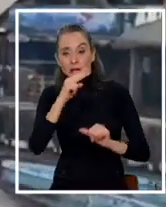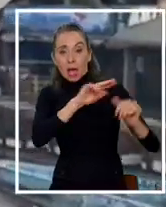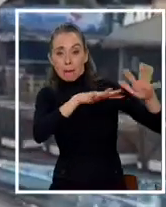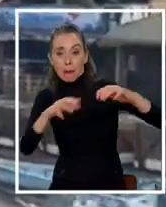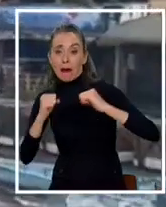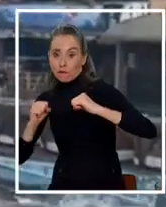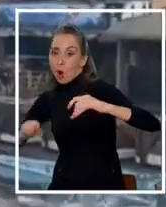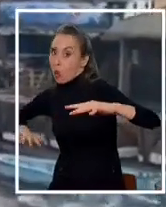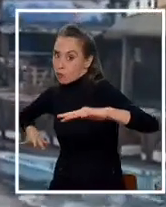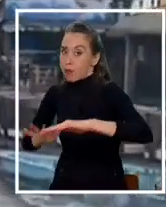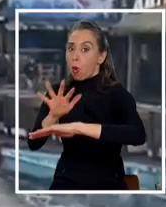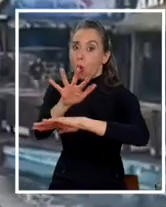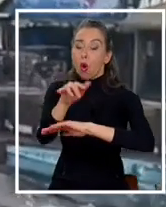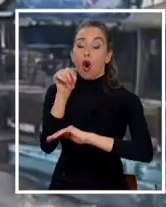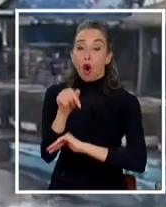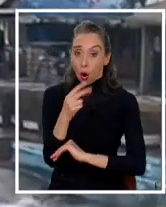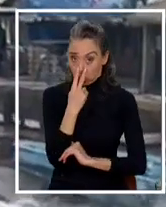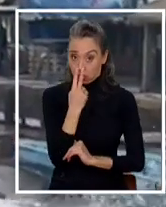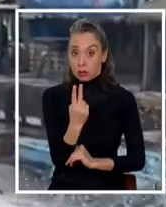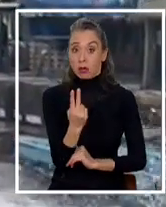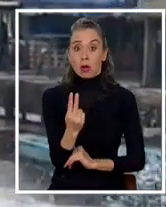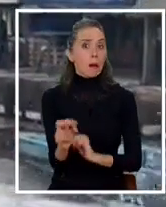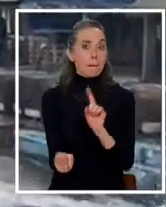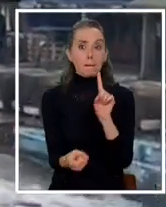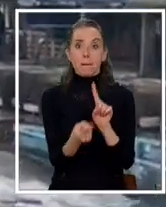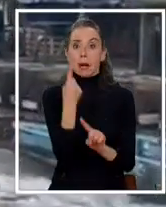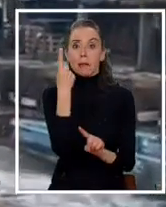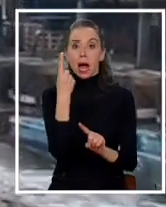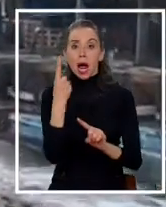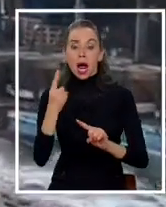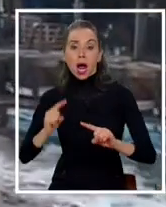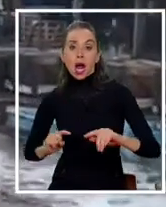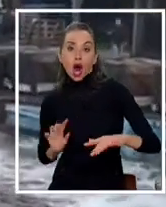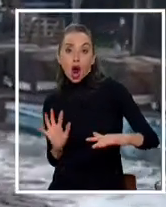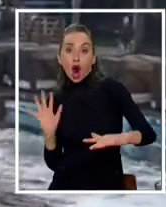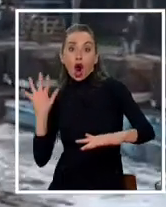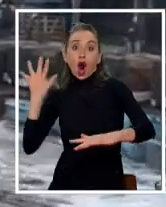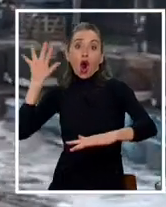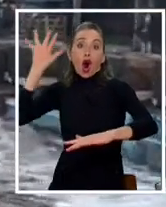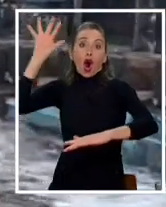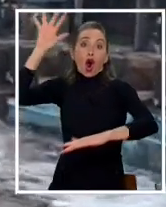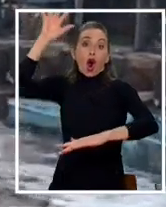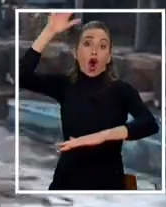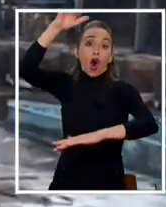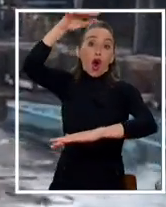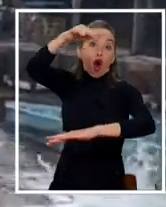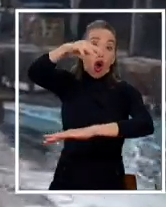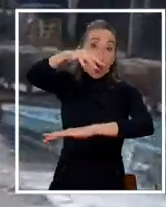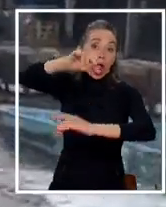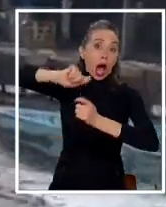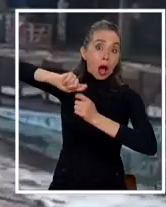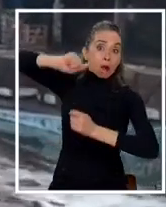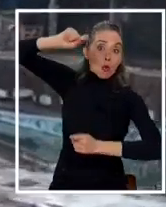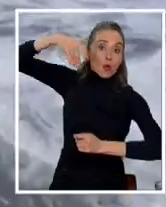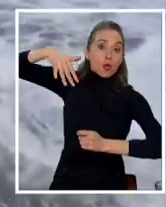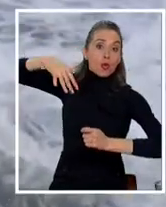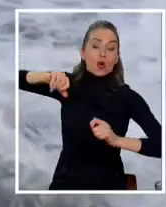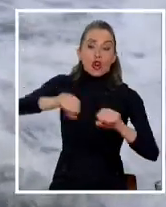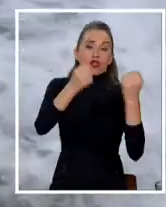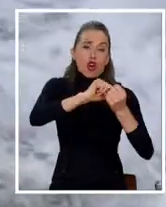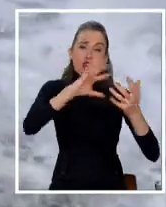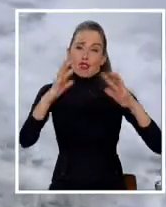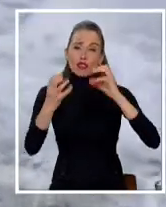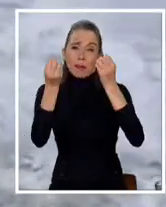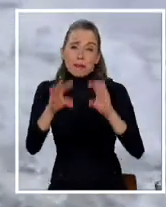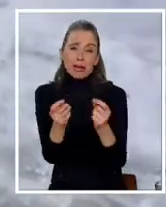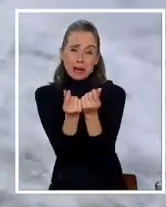mar, pero hoy día creo que es el primer día que veo olas de este tamaño y que produjo tantas pérdidas. Evento